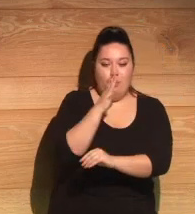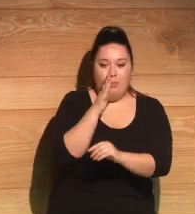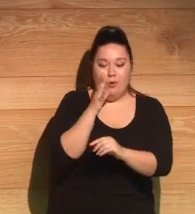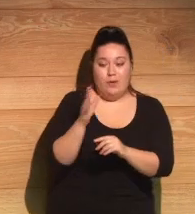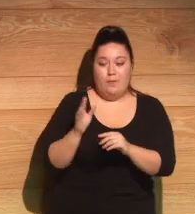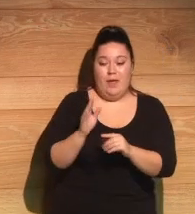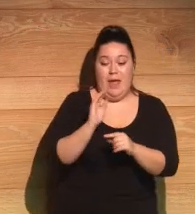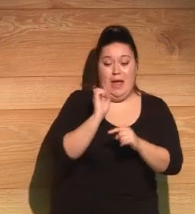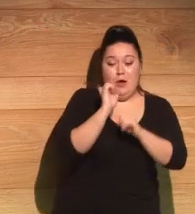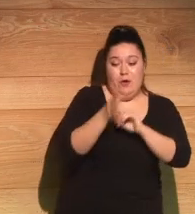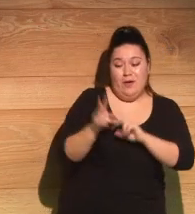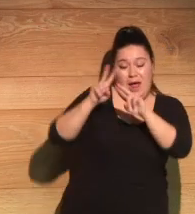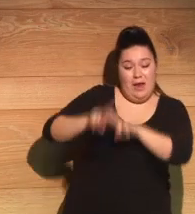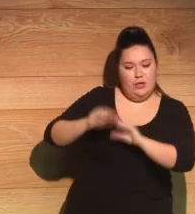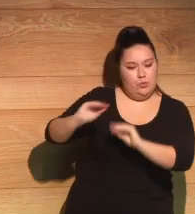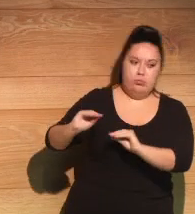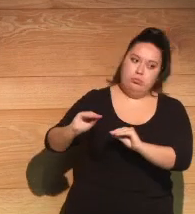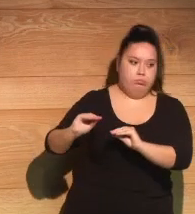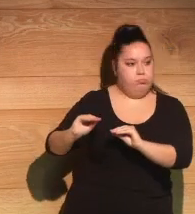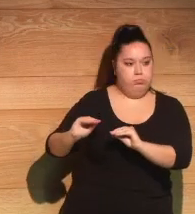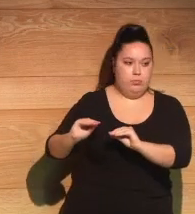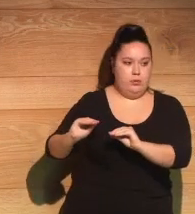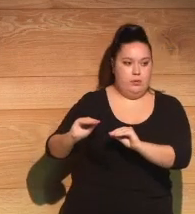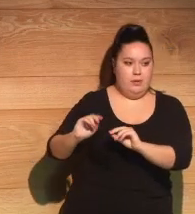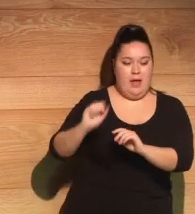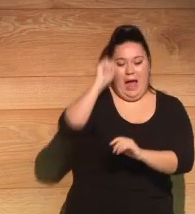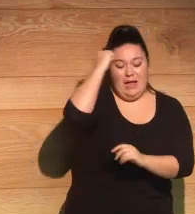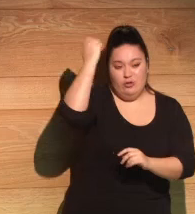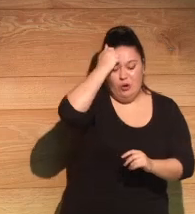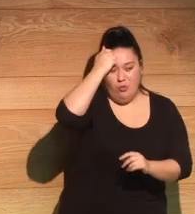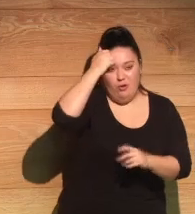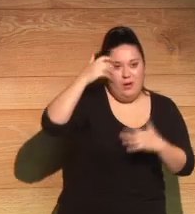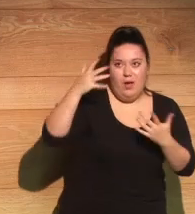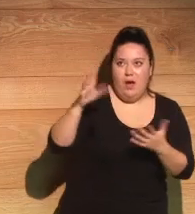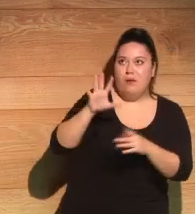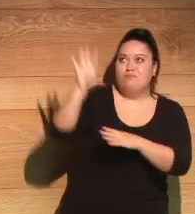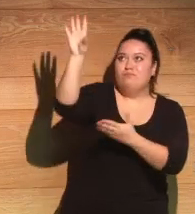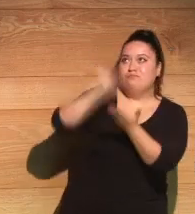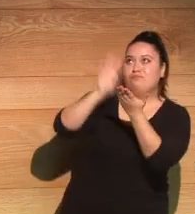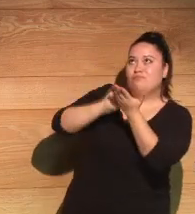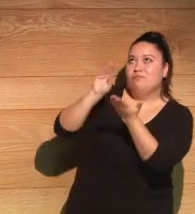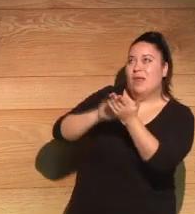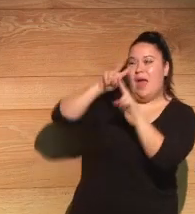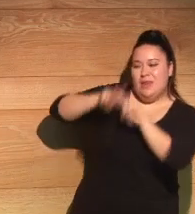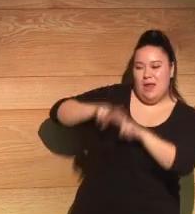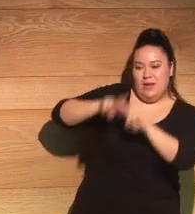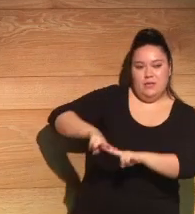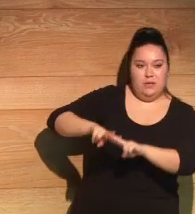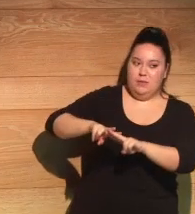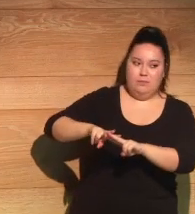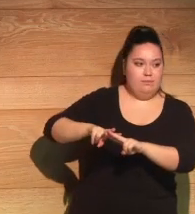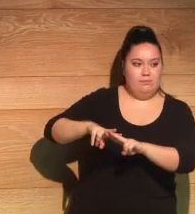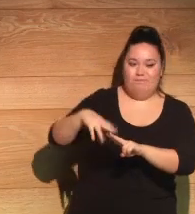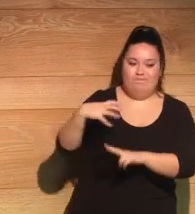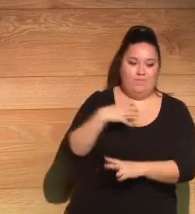¿no? Yo creo que no puedes coger la antropología y hacer una burbuja con ella como si un análisis antropológico